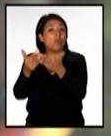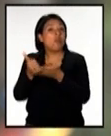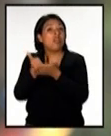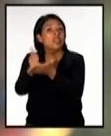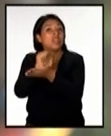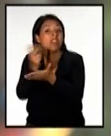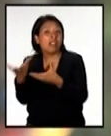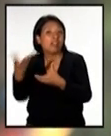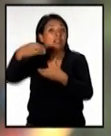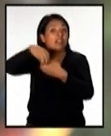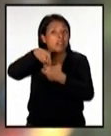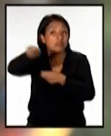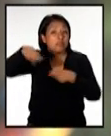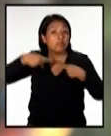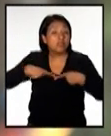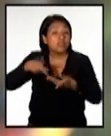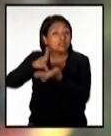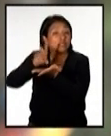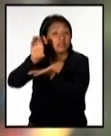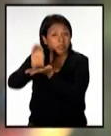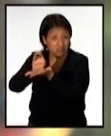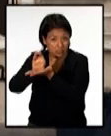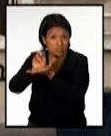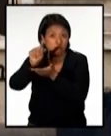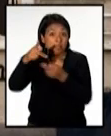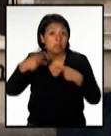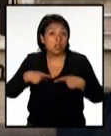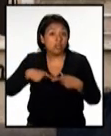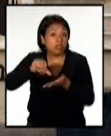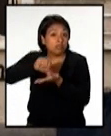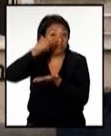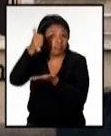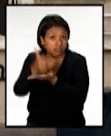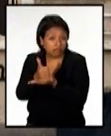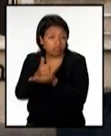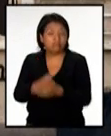personas con discapacidad y sobre todo de talla baja.